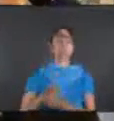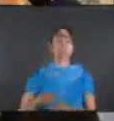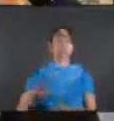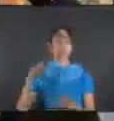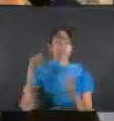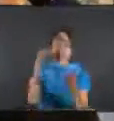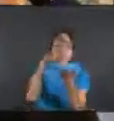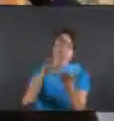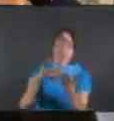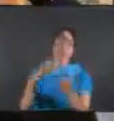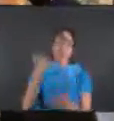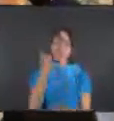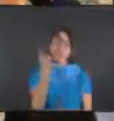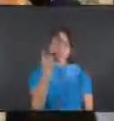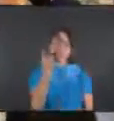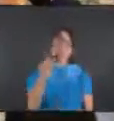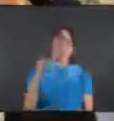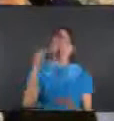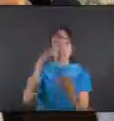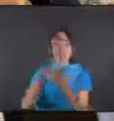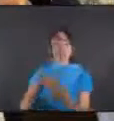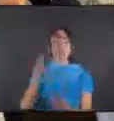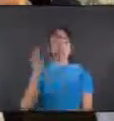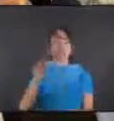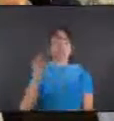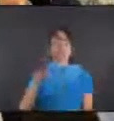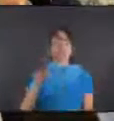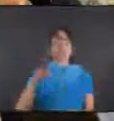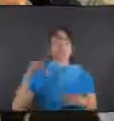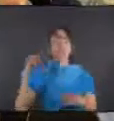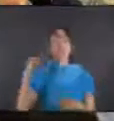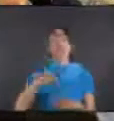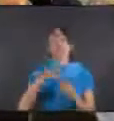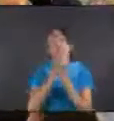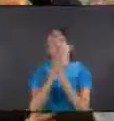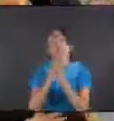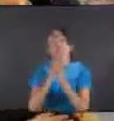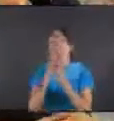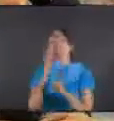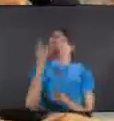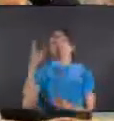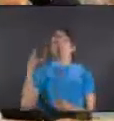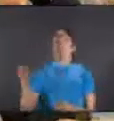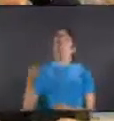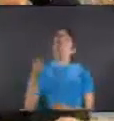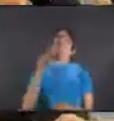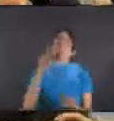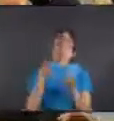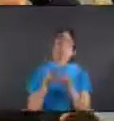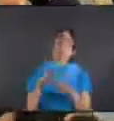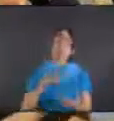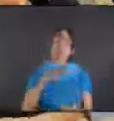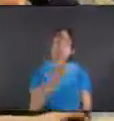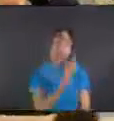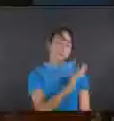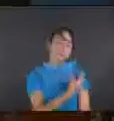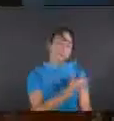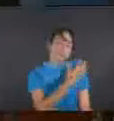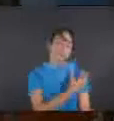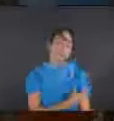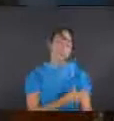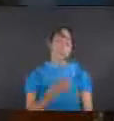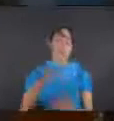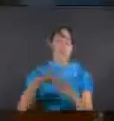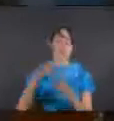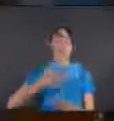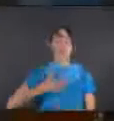ojos de nuestro apóstol Sergio Enrique, Señor. Creemos, Señor, en el nombre de Jesús, en la obra que tú puedes hacer, Señor, en su